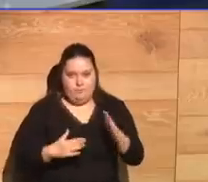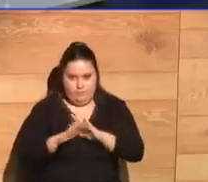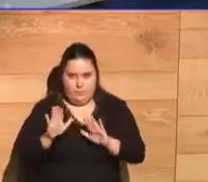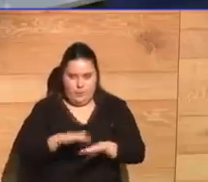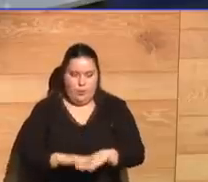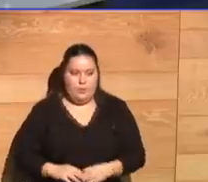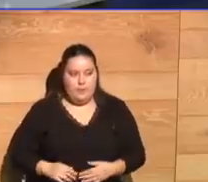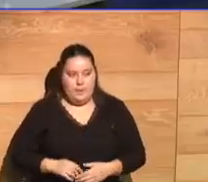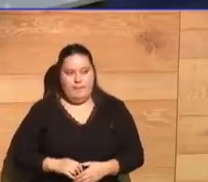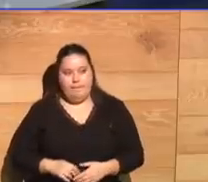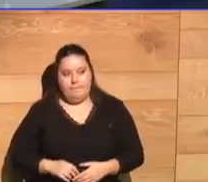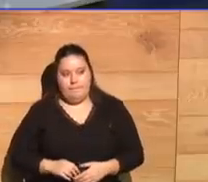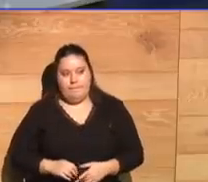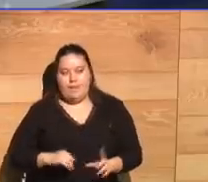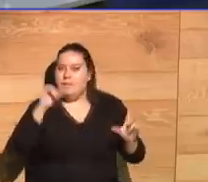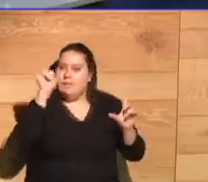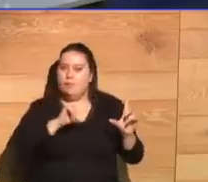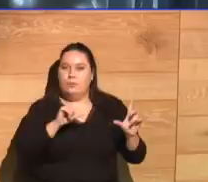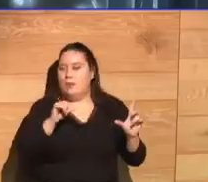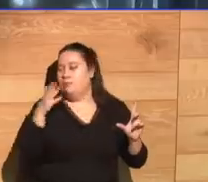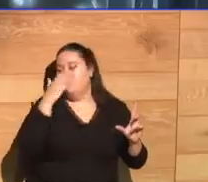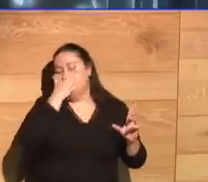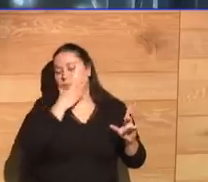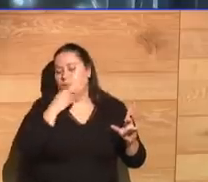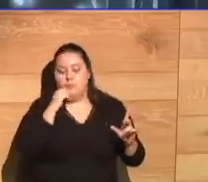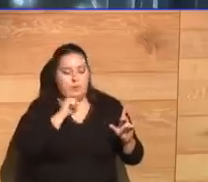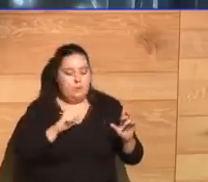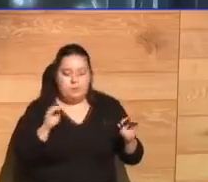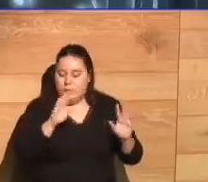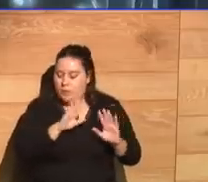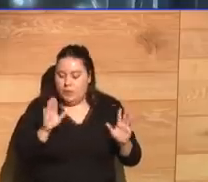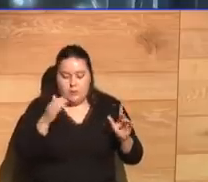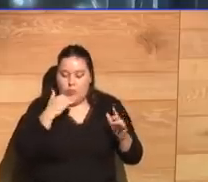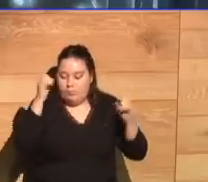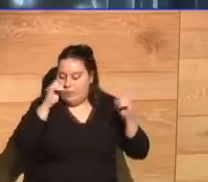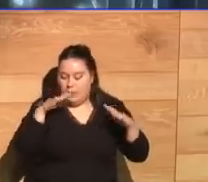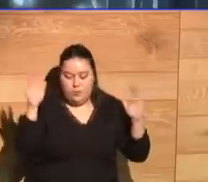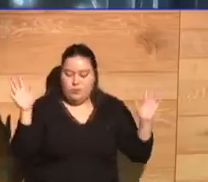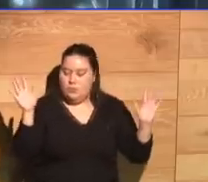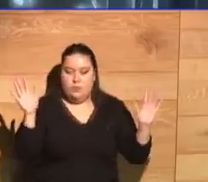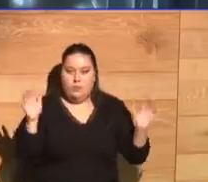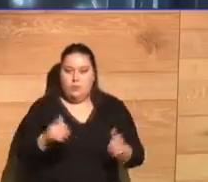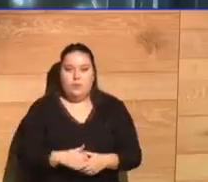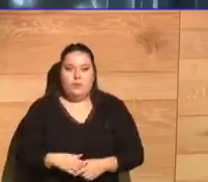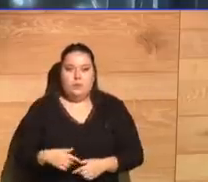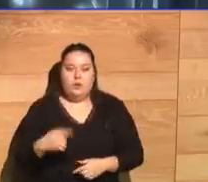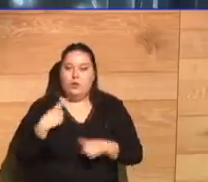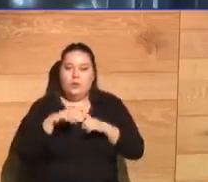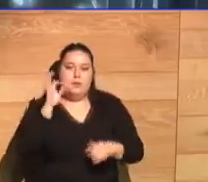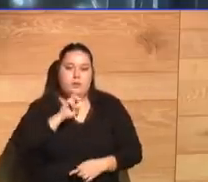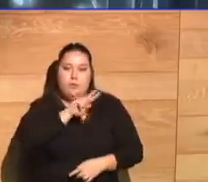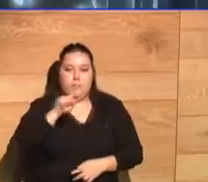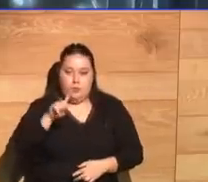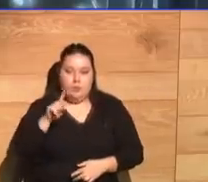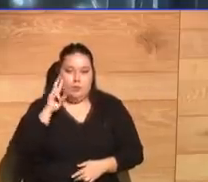Vamos. A mí esta película me parece una obra maestra sin parangón, me parece absolutamente mágica, nos introducen muchas cosas del siglo XXI que nosotros